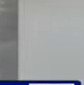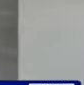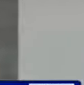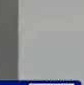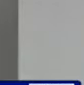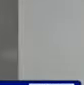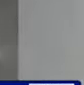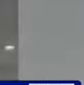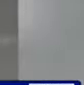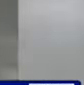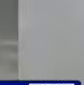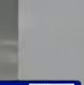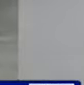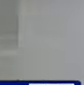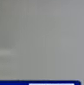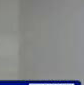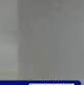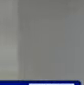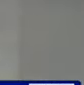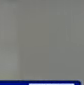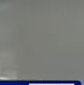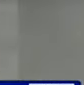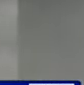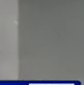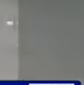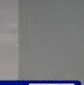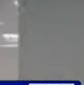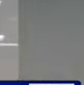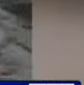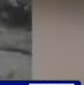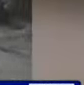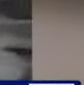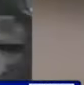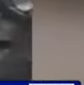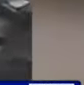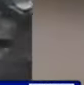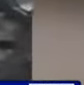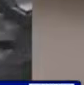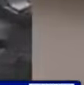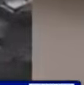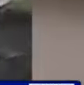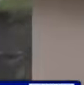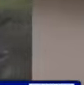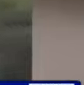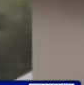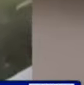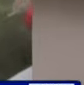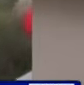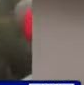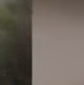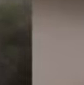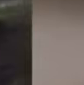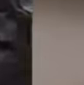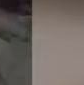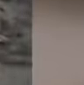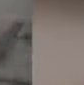de víctimas siga aumentando a medida que continúen con las investigaciones.